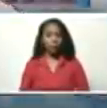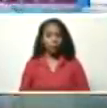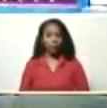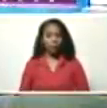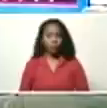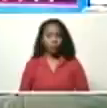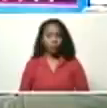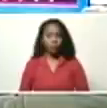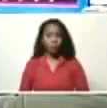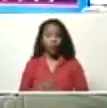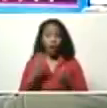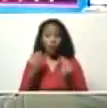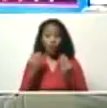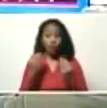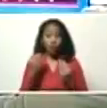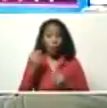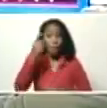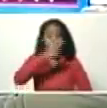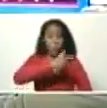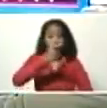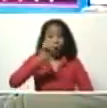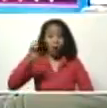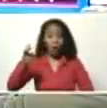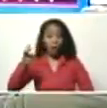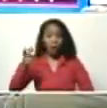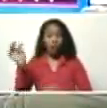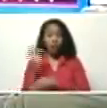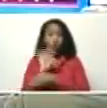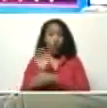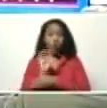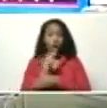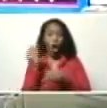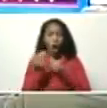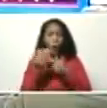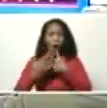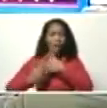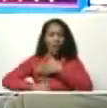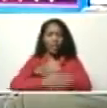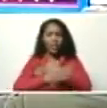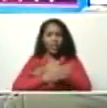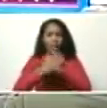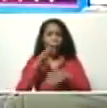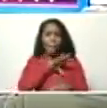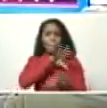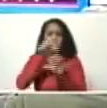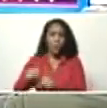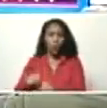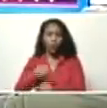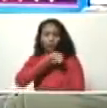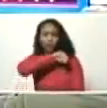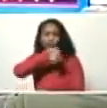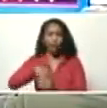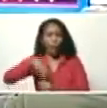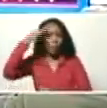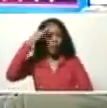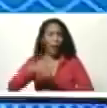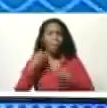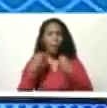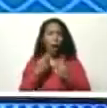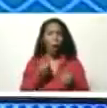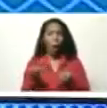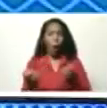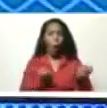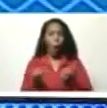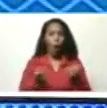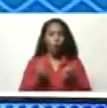Que como en muchos países, funciona como la avanzada colonialista en lo militar para controlar a